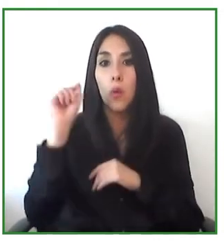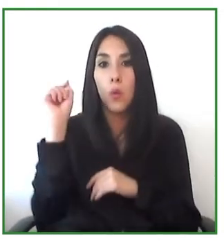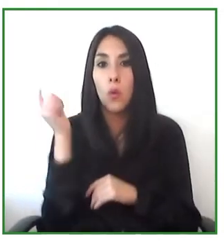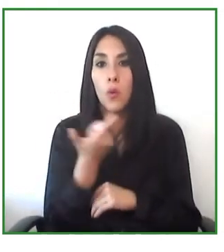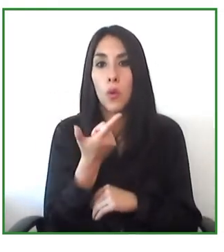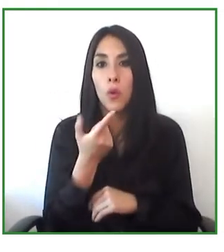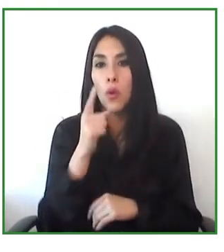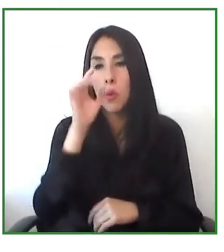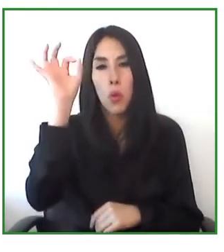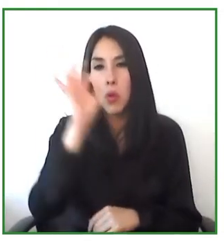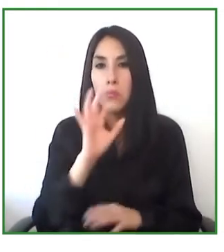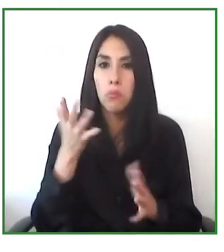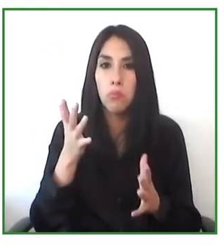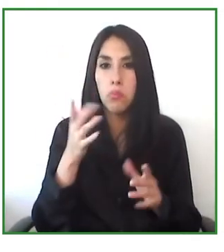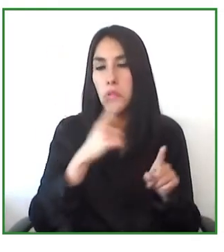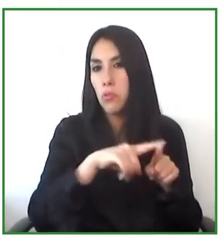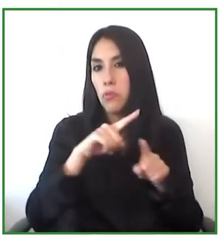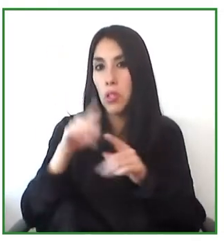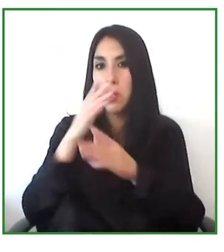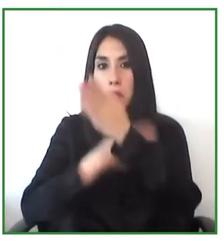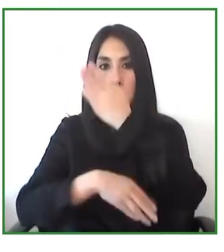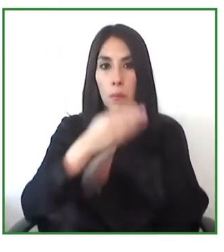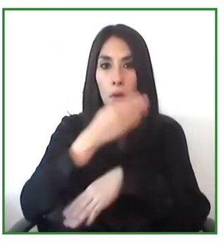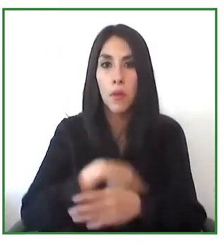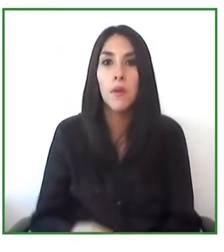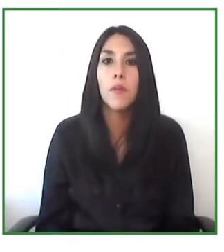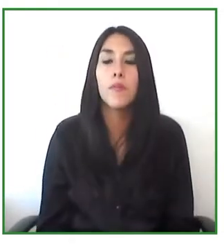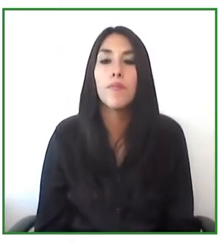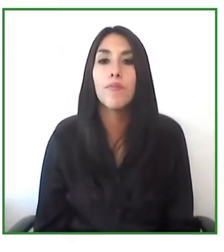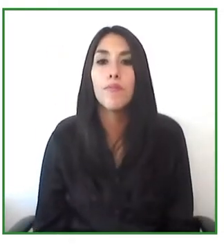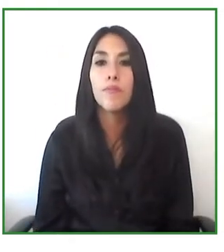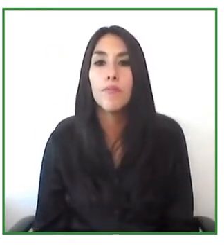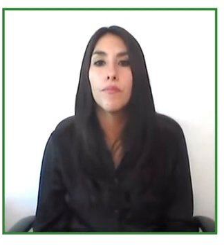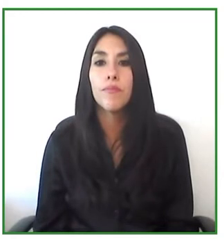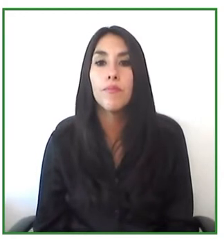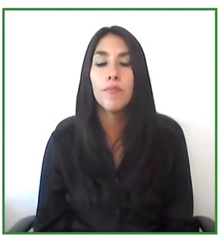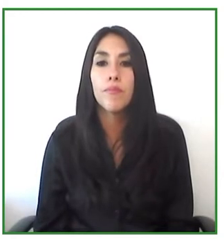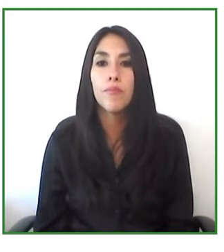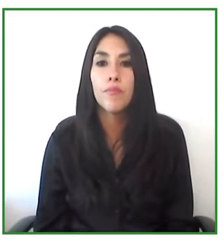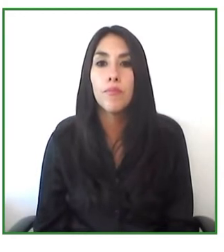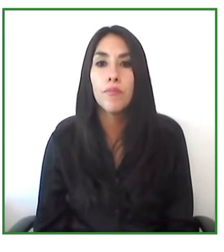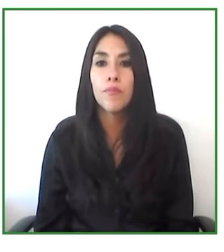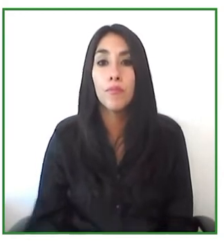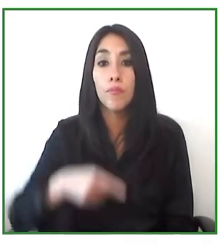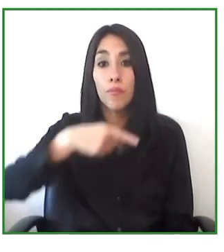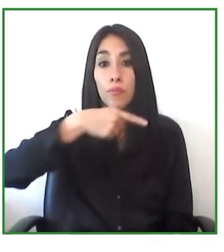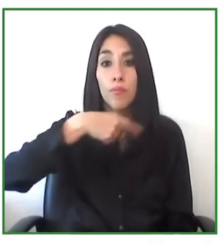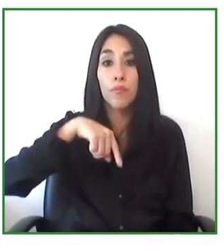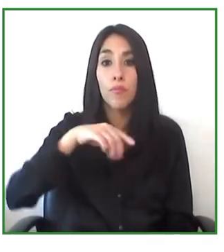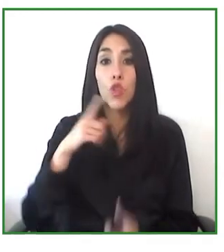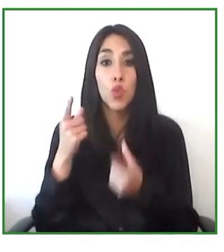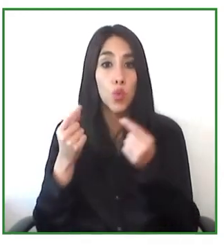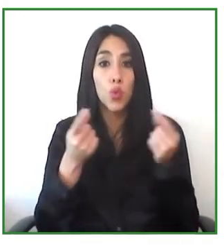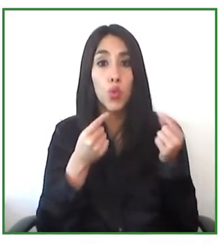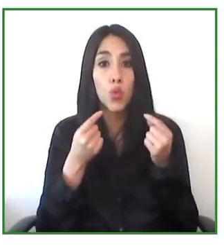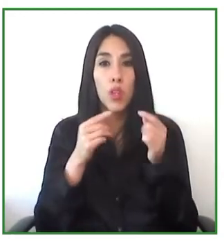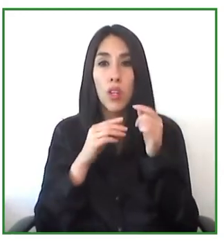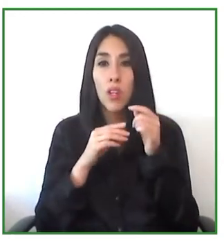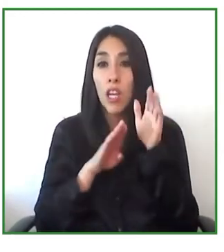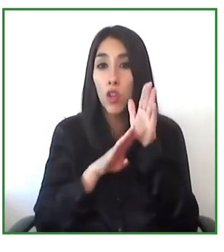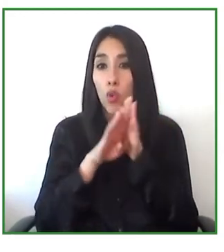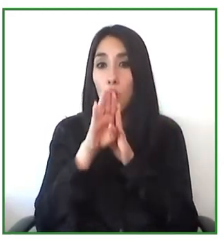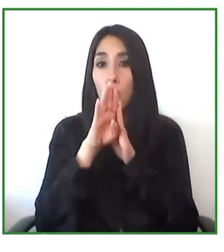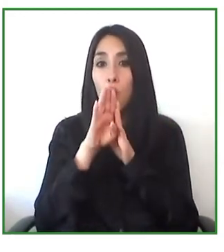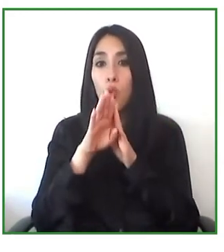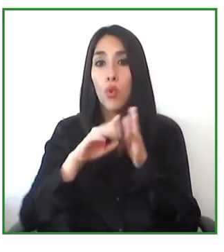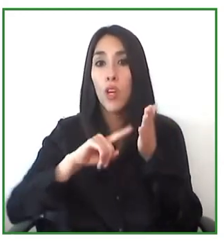discapacidad. Entonces, estamos haciendo el desarrollo de una tecnología hace muchos años acá en